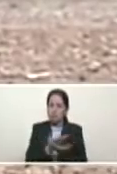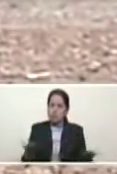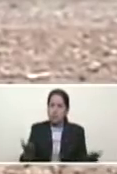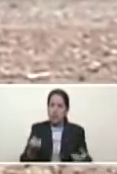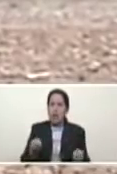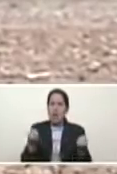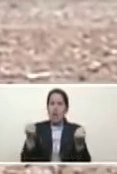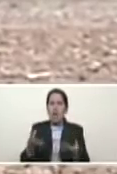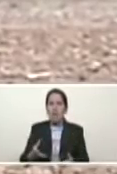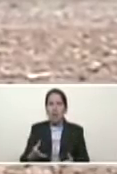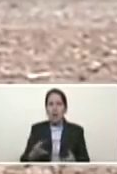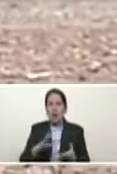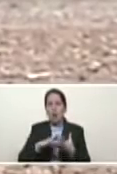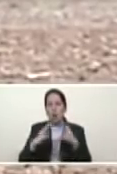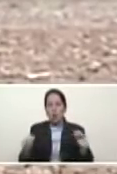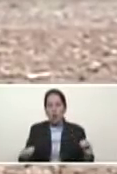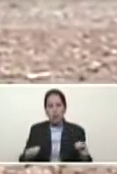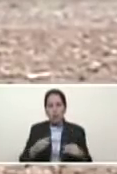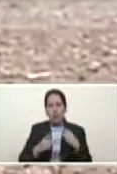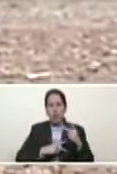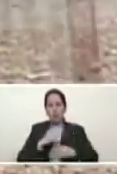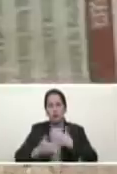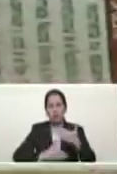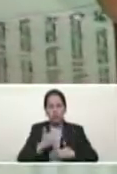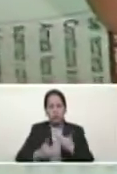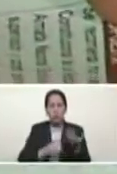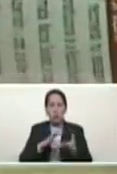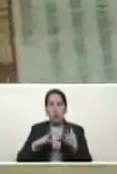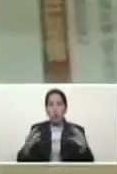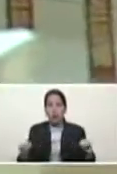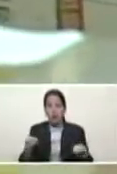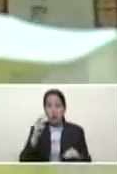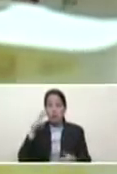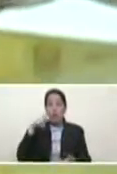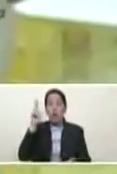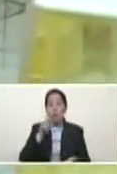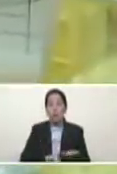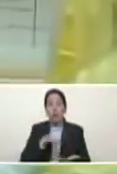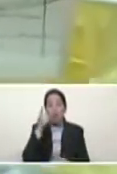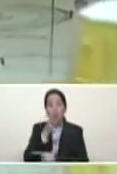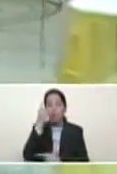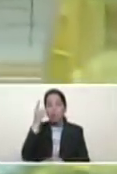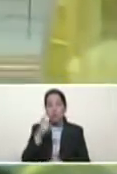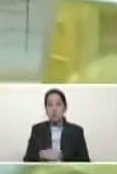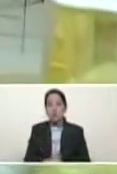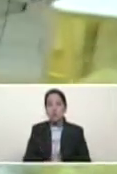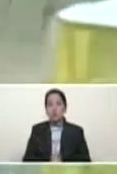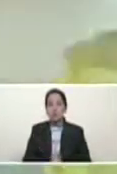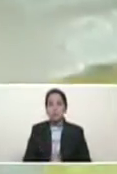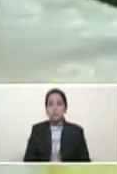CLAP y a la producción de los CLAP. ¡Aprobado! ¡Cúmplase!